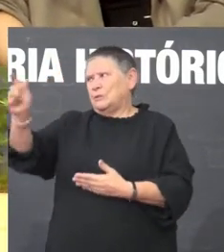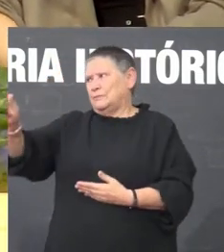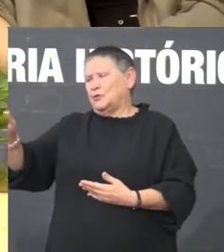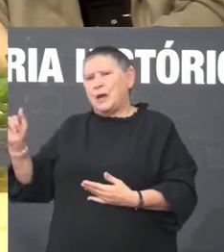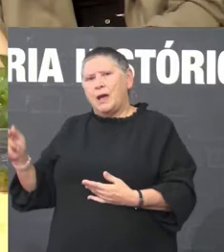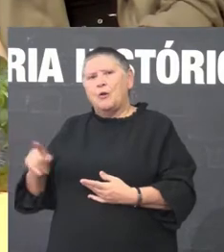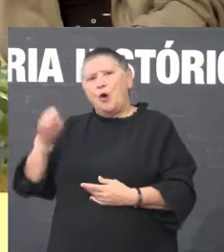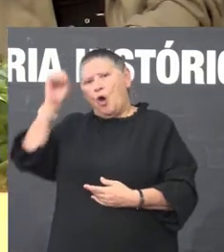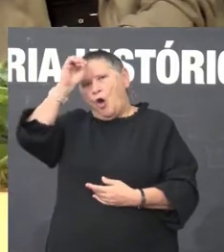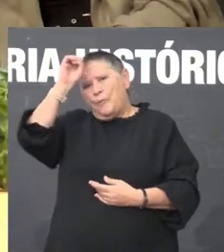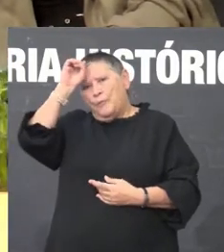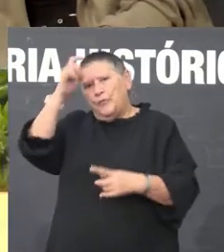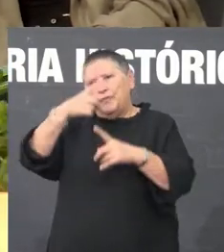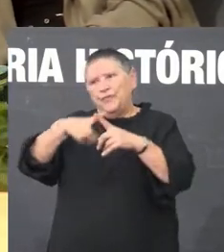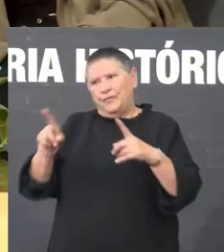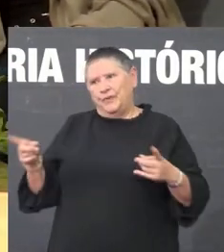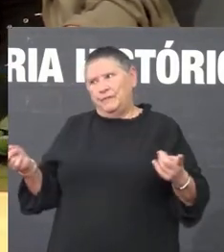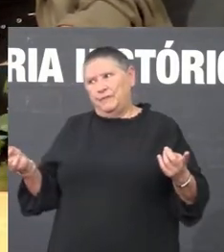somos millones en conjunto,